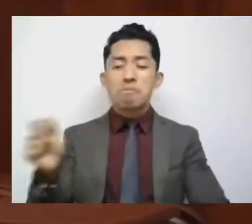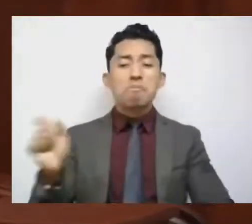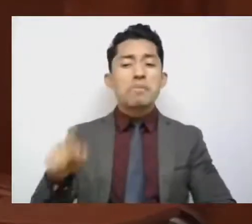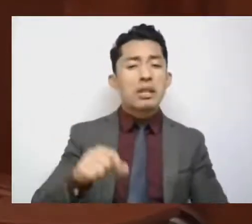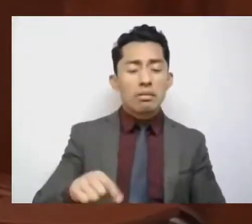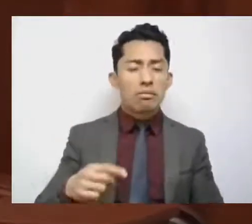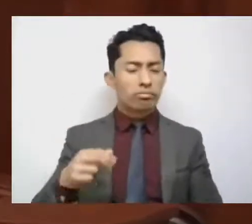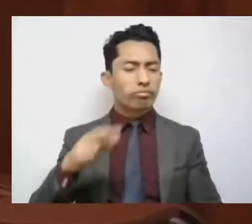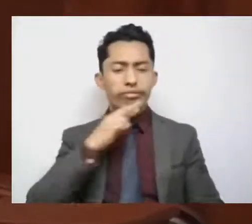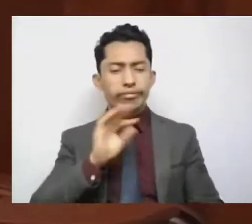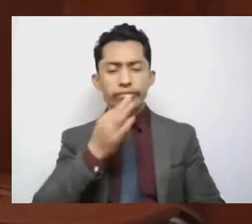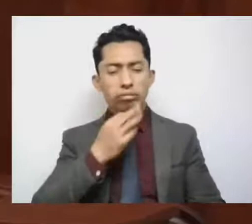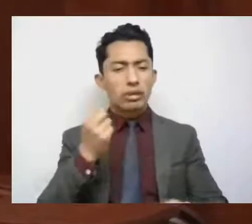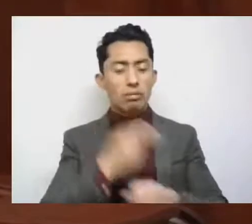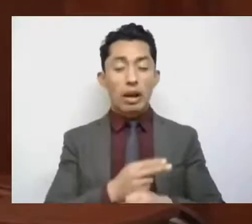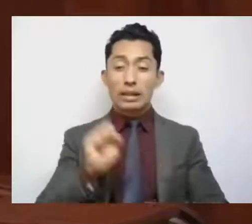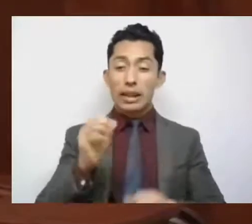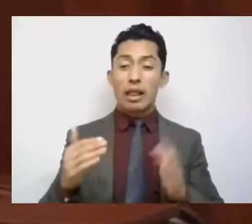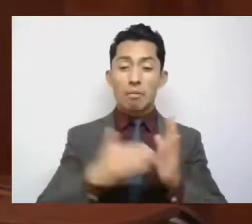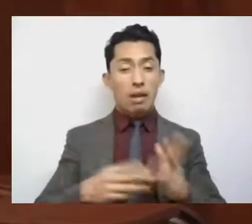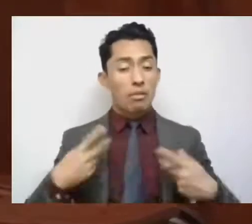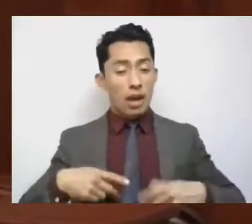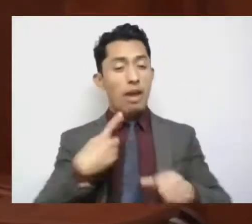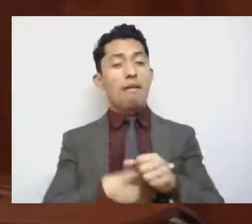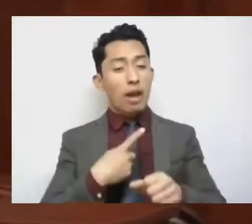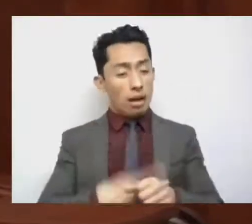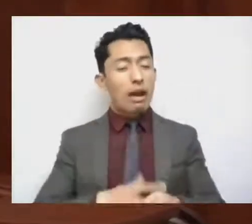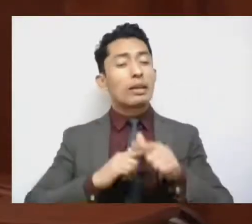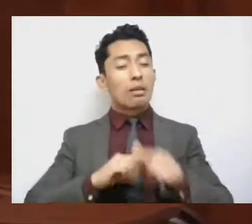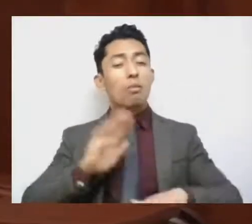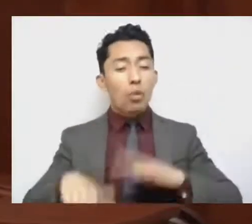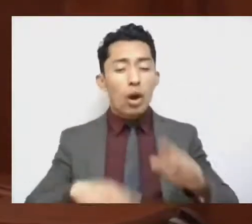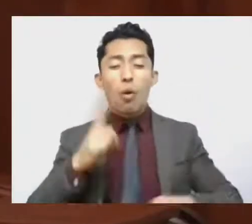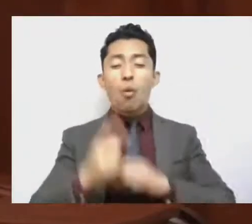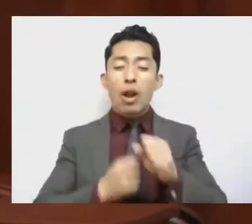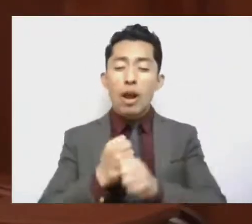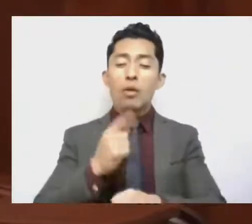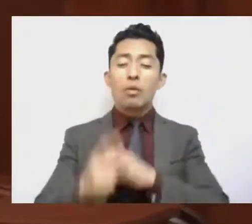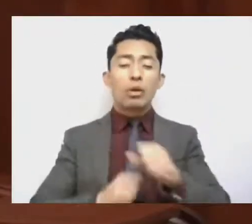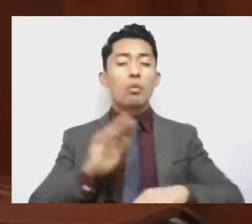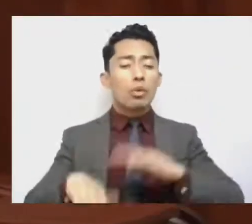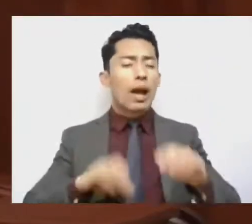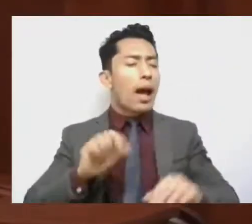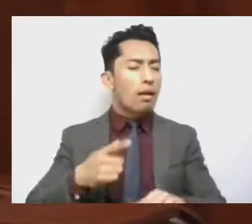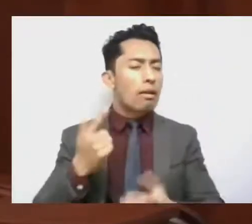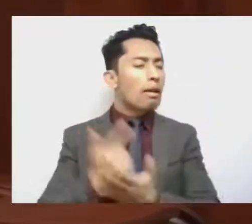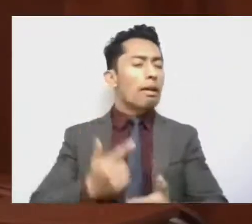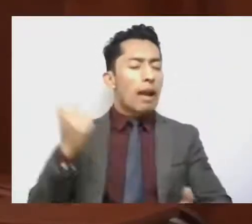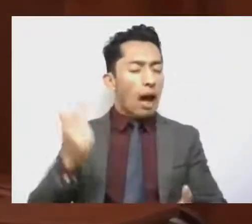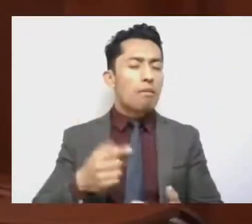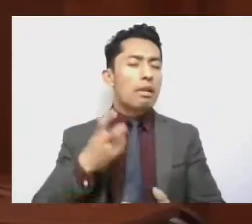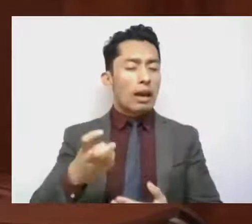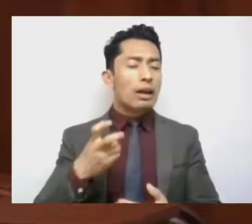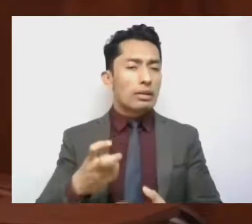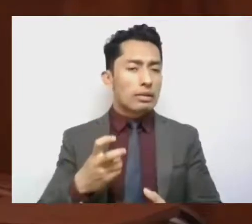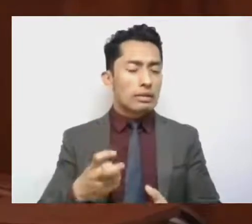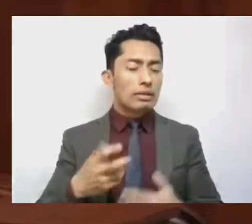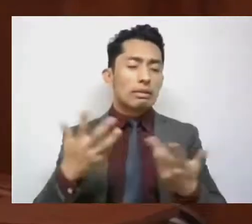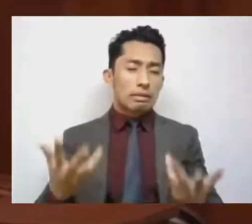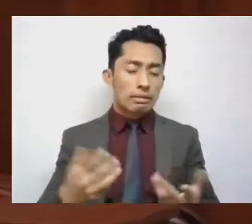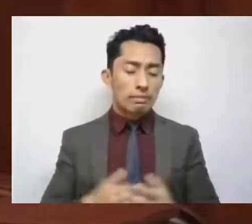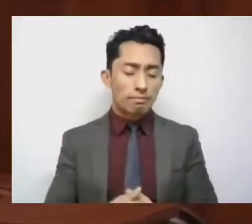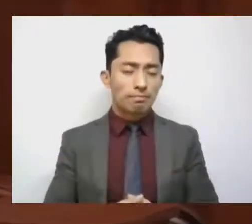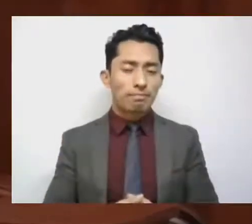de 60,000 pacientes sigan muriendo anualmente por alguna complicación del ERC. Cifra